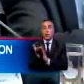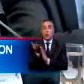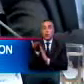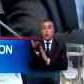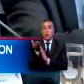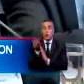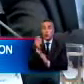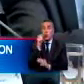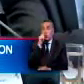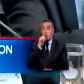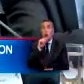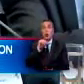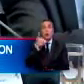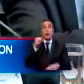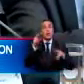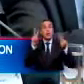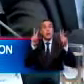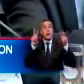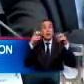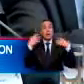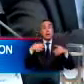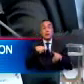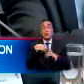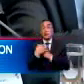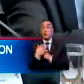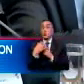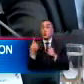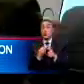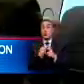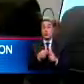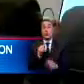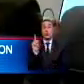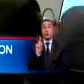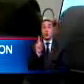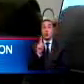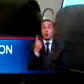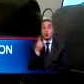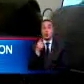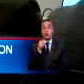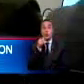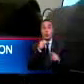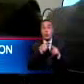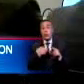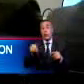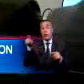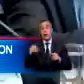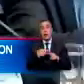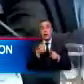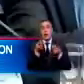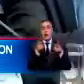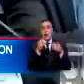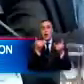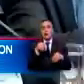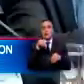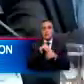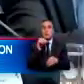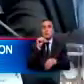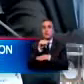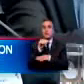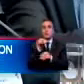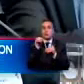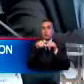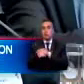ya de otro tipo de situaciones en las cuales no es únicamente ya el tránsito. No es una inclusión de ahora, es una inclusión